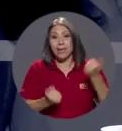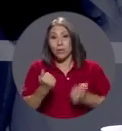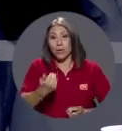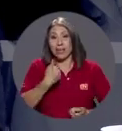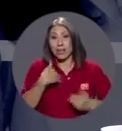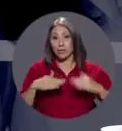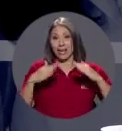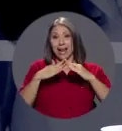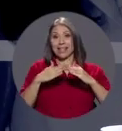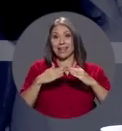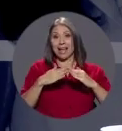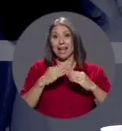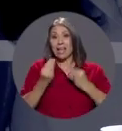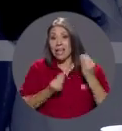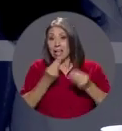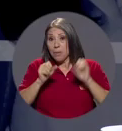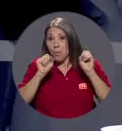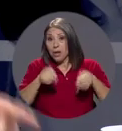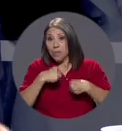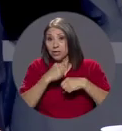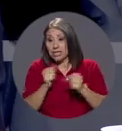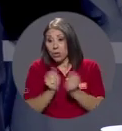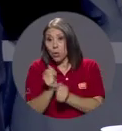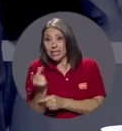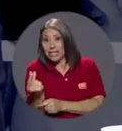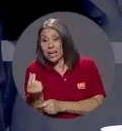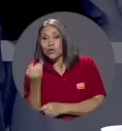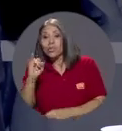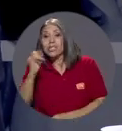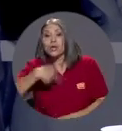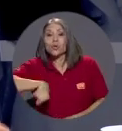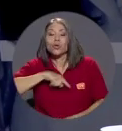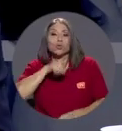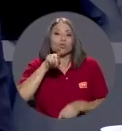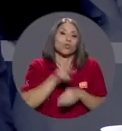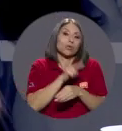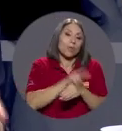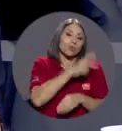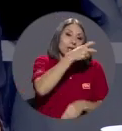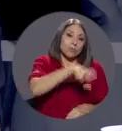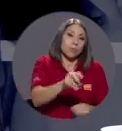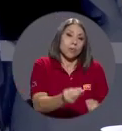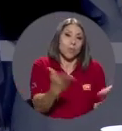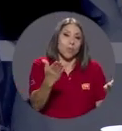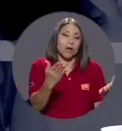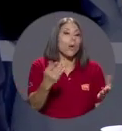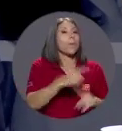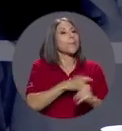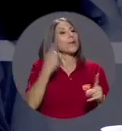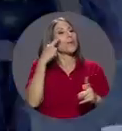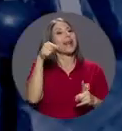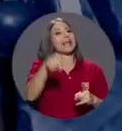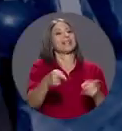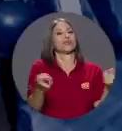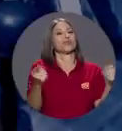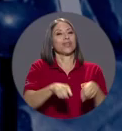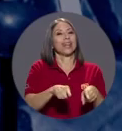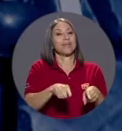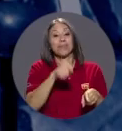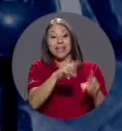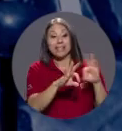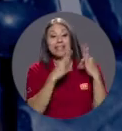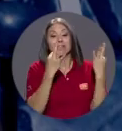casa. ¿Qué podríamos hacer con ese financiamiento si realmente nos montamos en el transporte público? Claro, para que eso suceda Y para que esas familias se